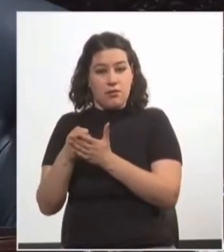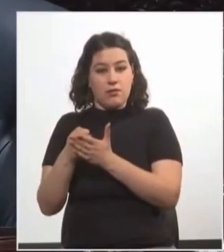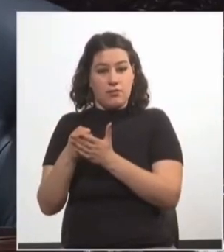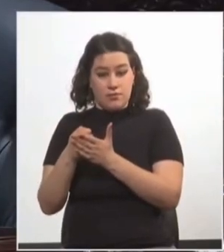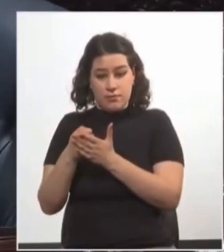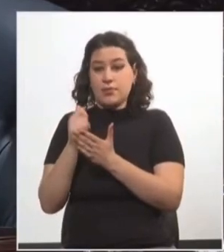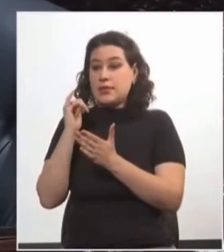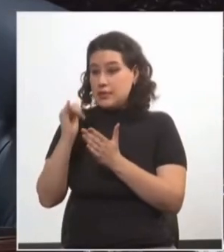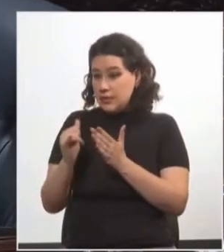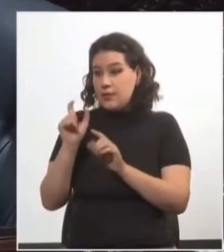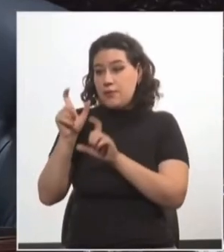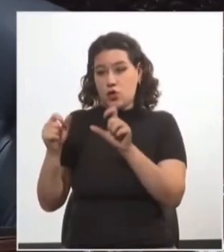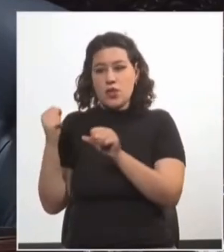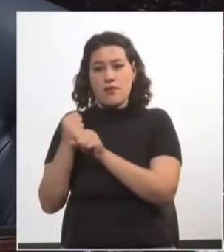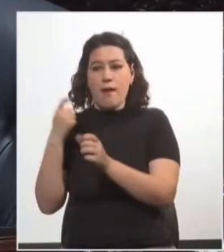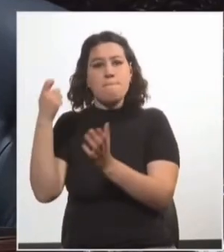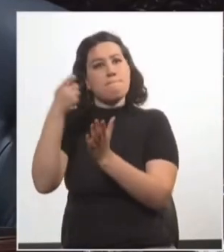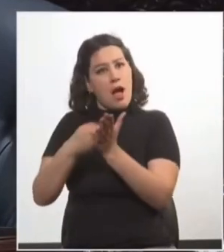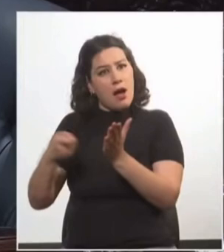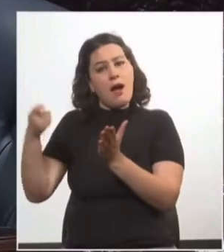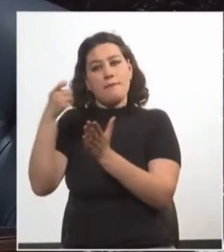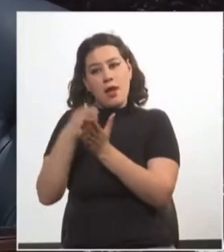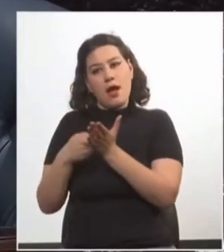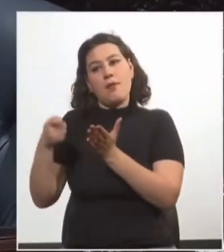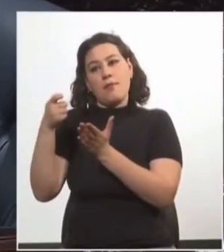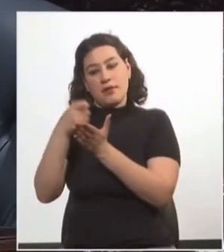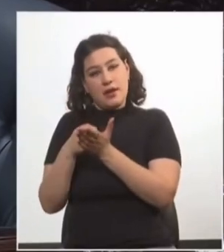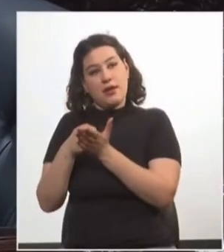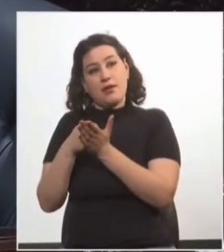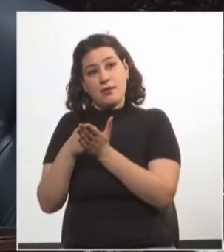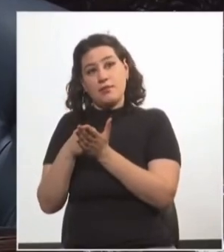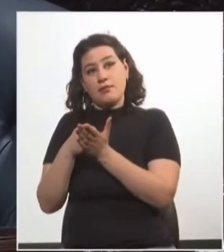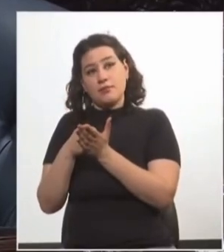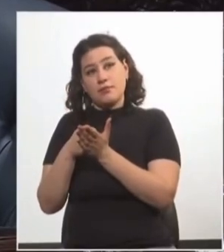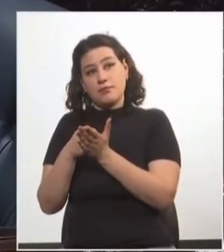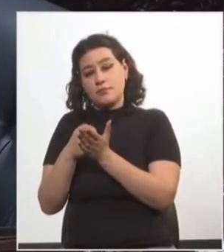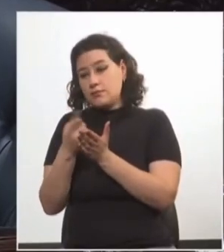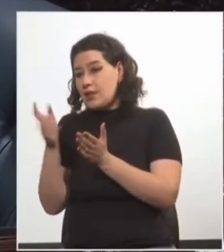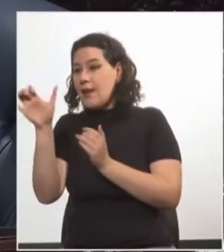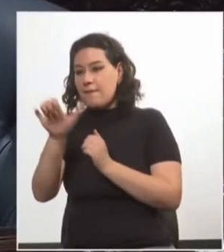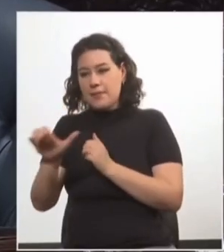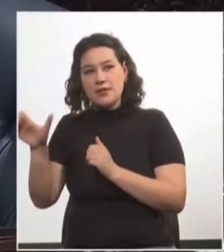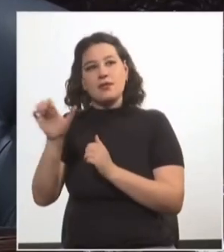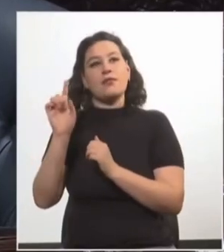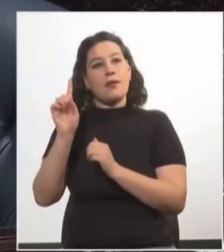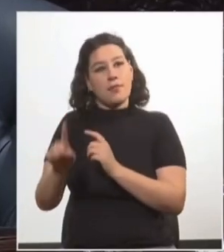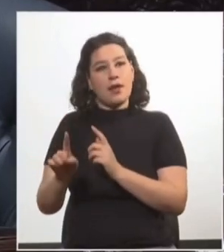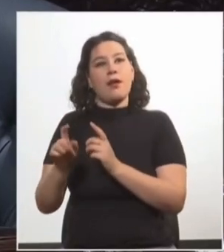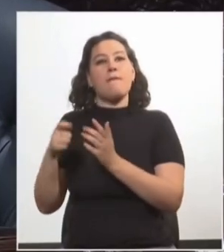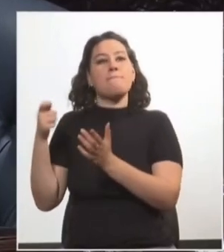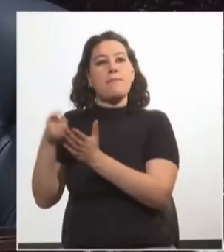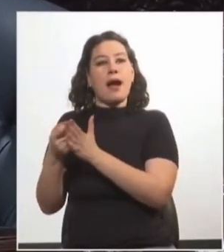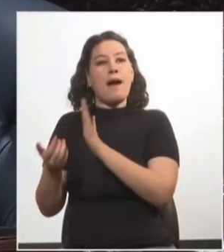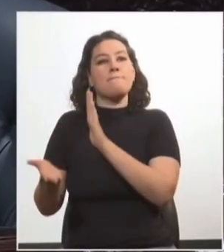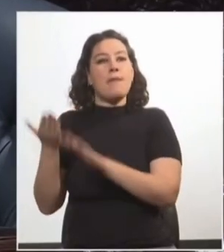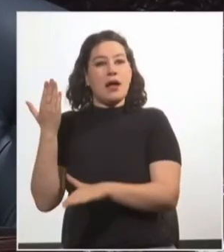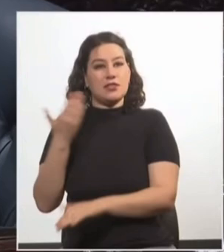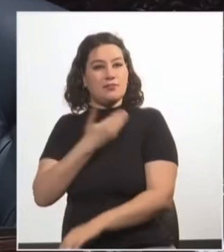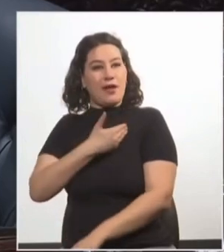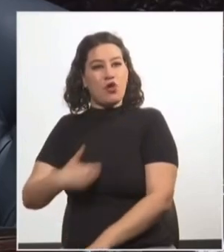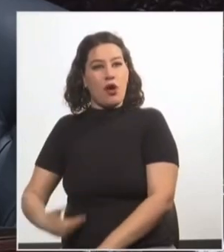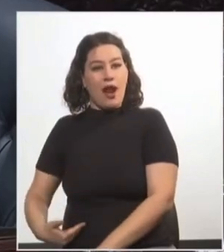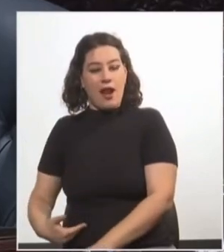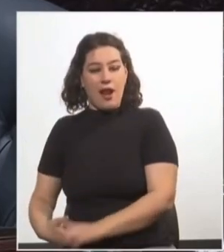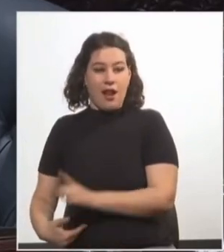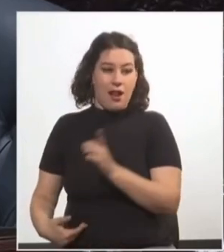trabajadores activos contribuían de esa manera, las empresas aumentaban su aporte patronal,